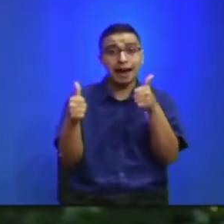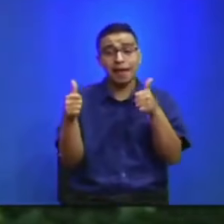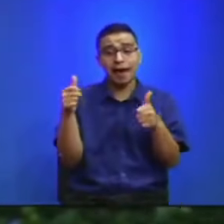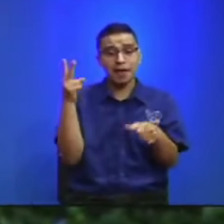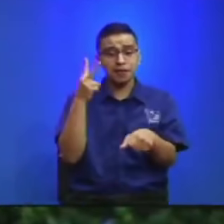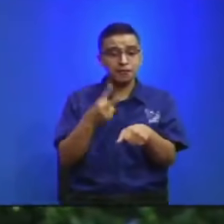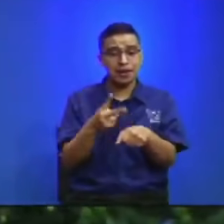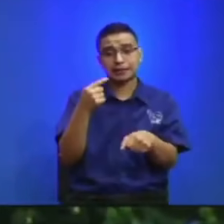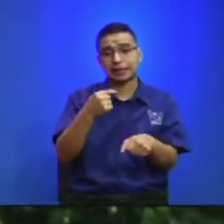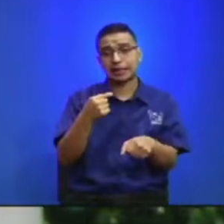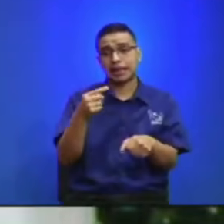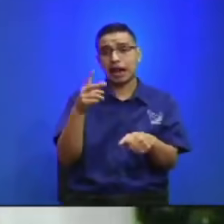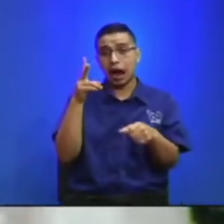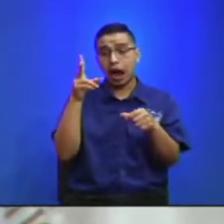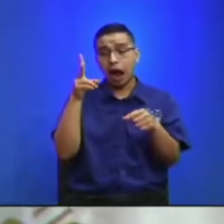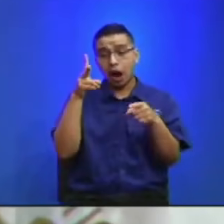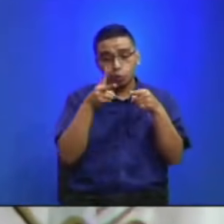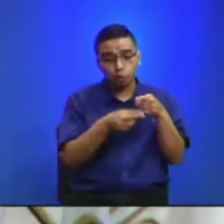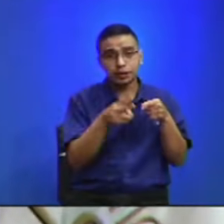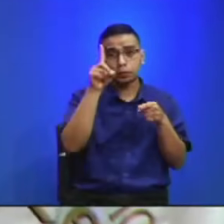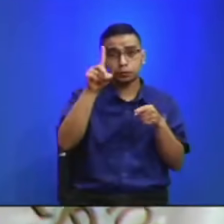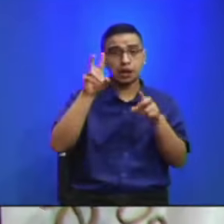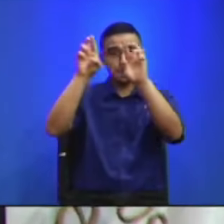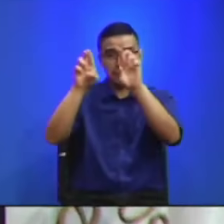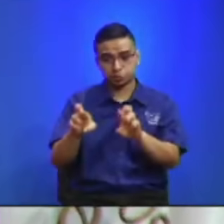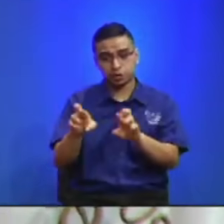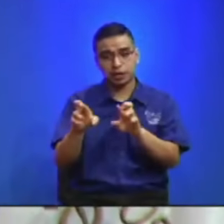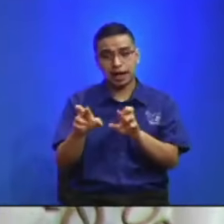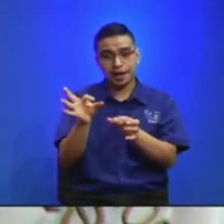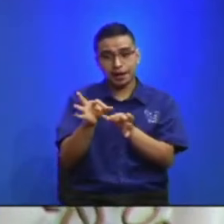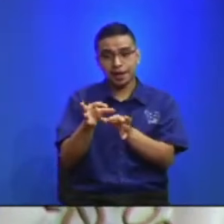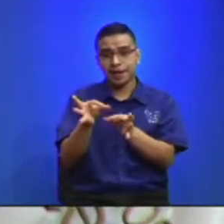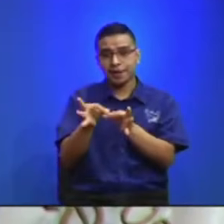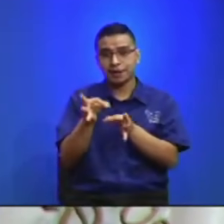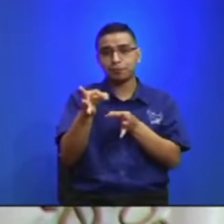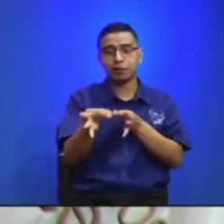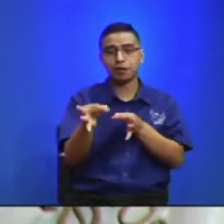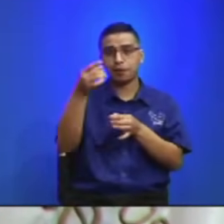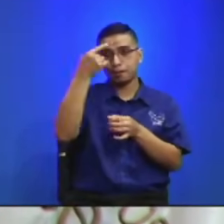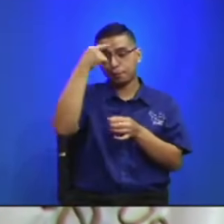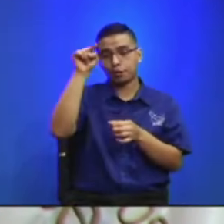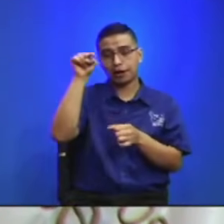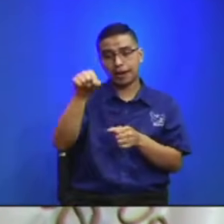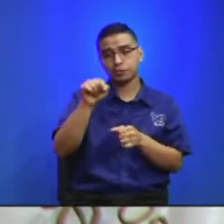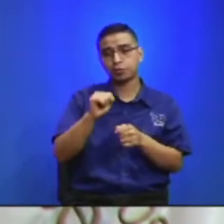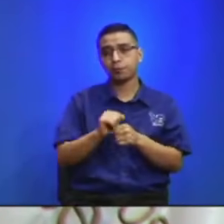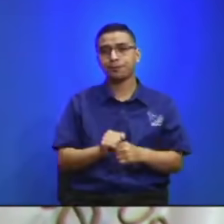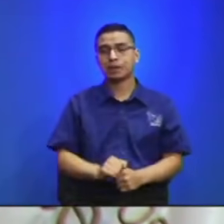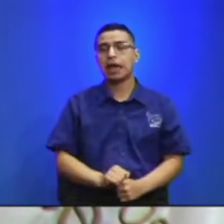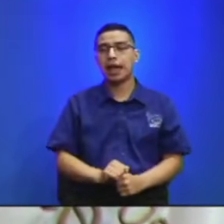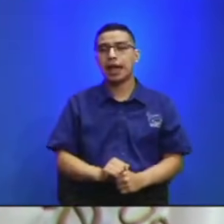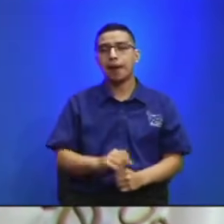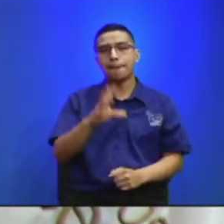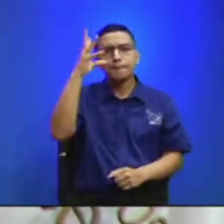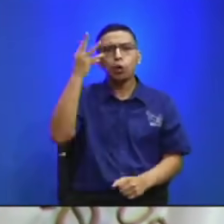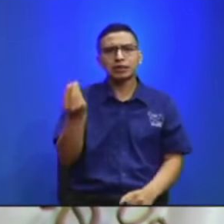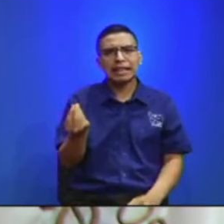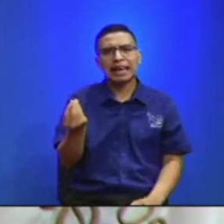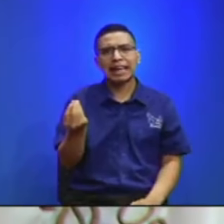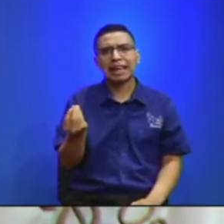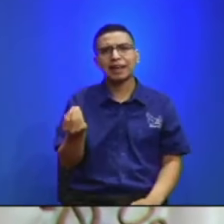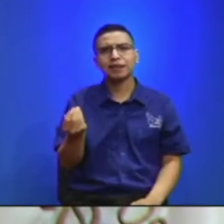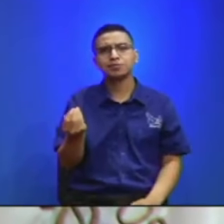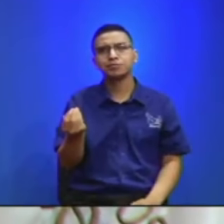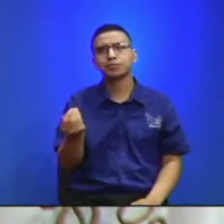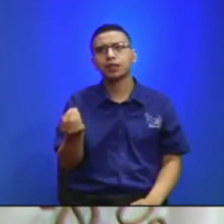cortar a una persona del pueblo por esta causa por qué